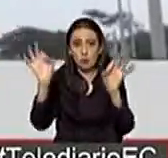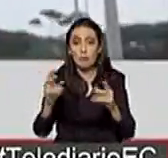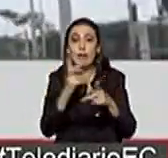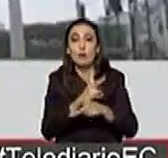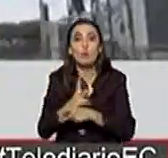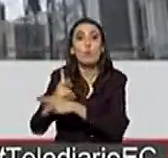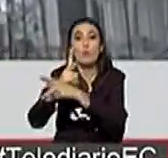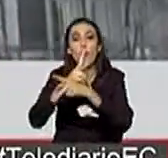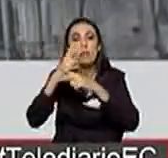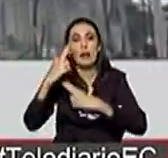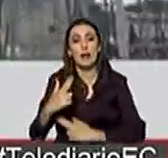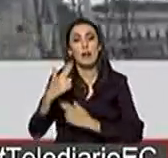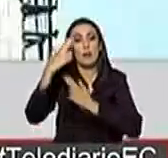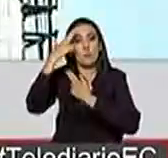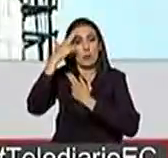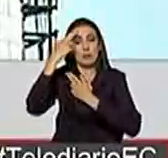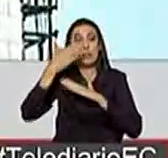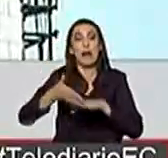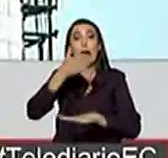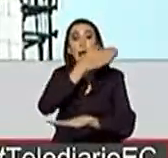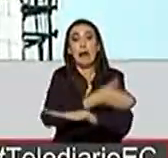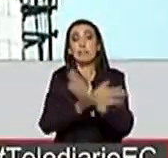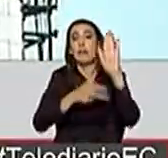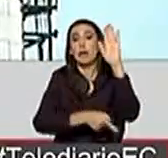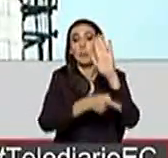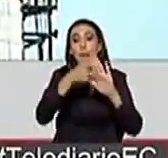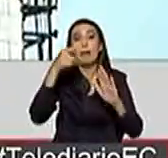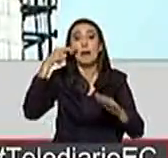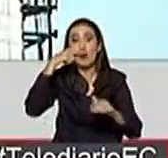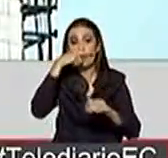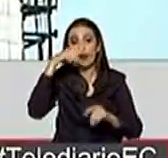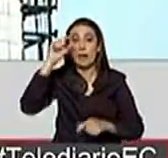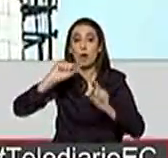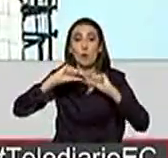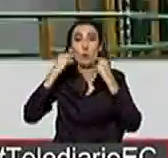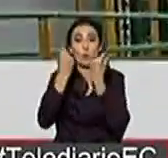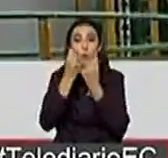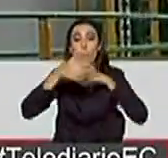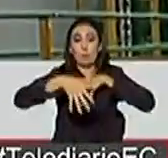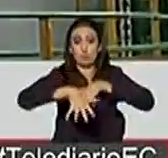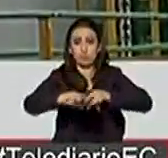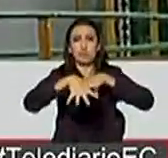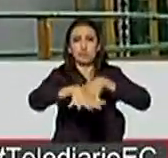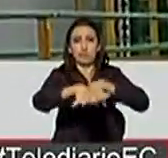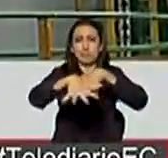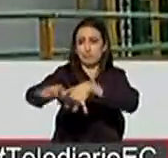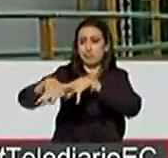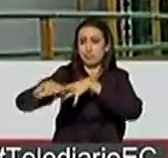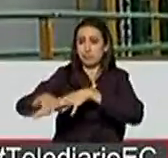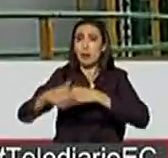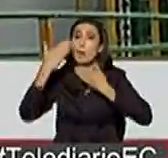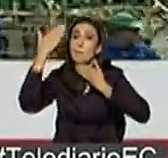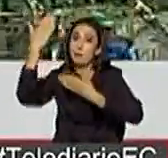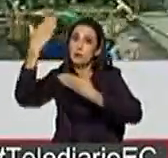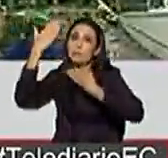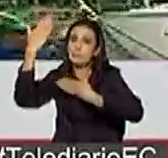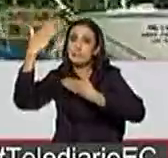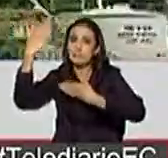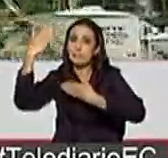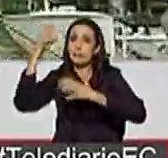esto para evitar lo ocurrido en la refinería de sucumbíos donde un grupo de personas relacionadas con un partido político